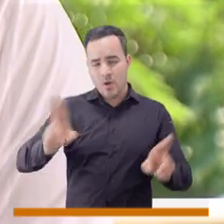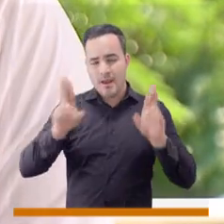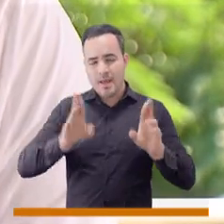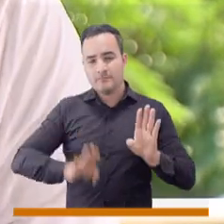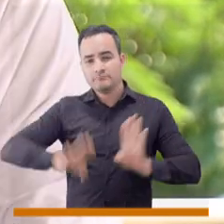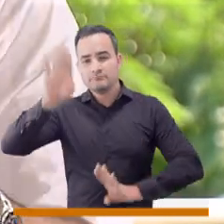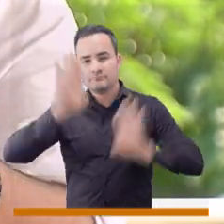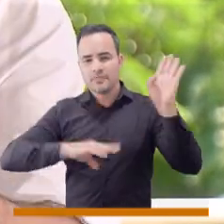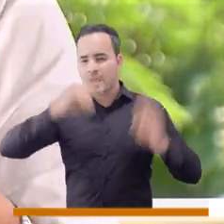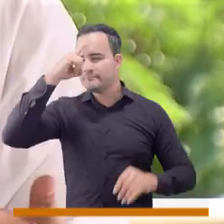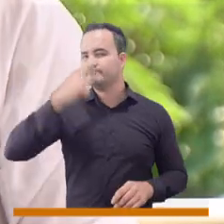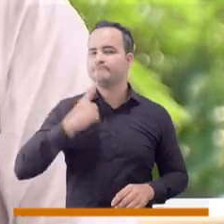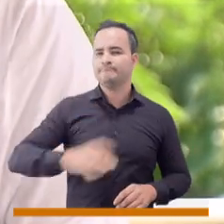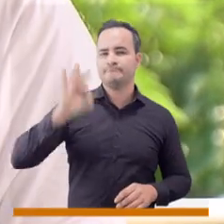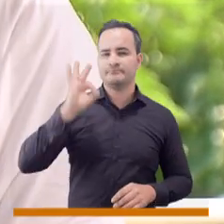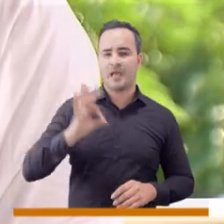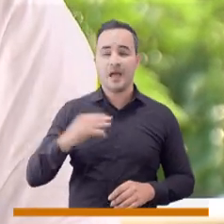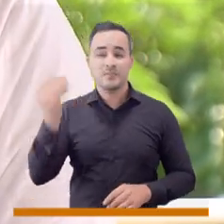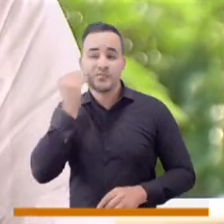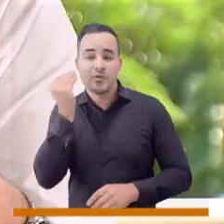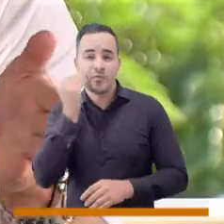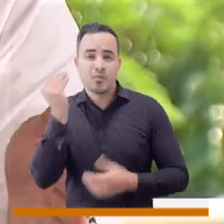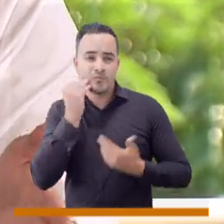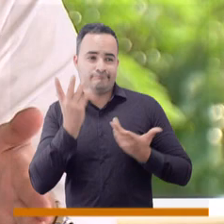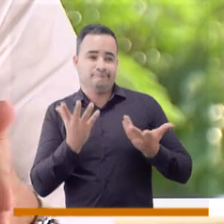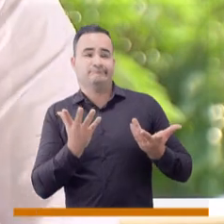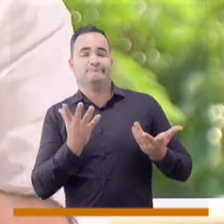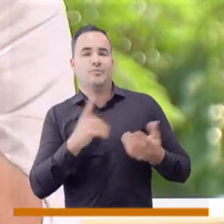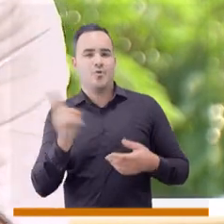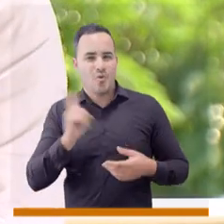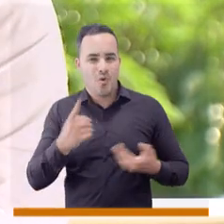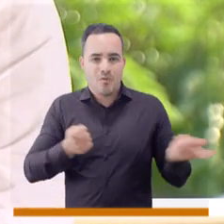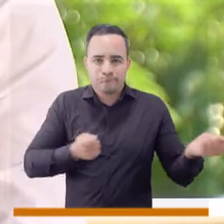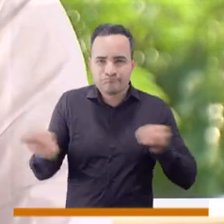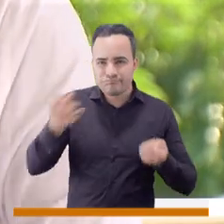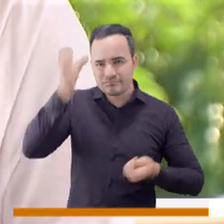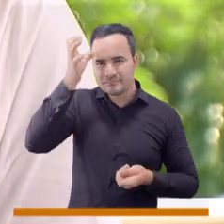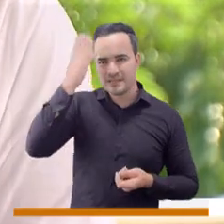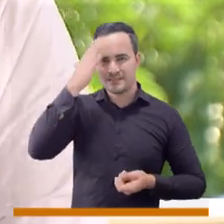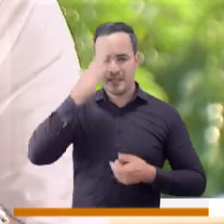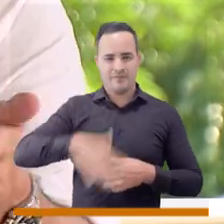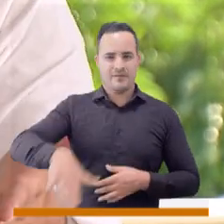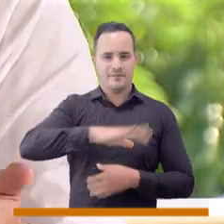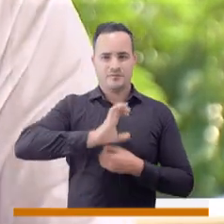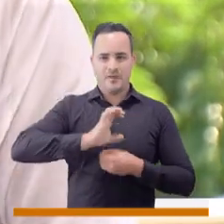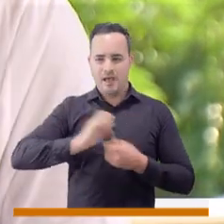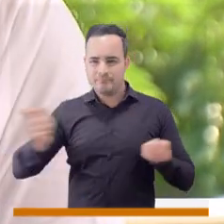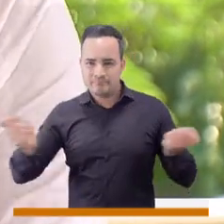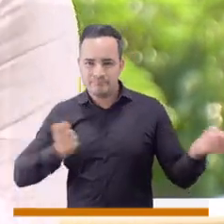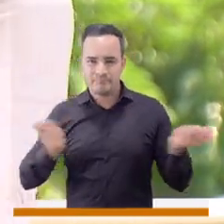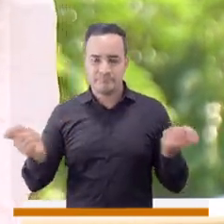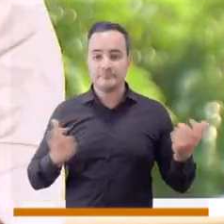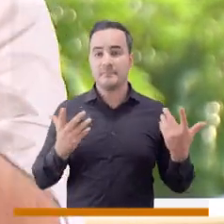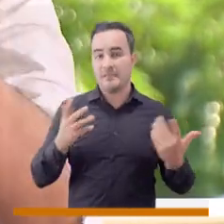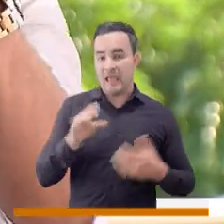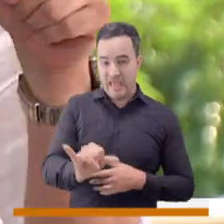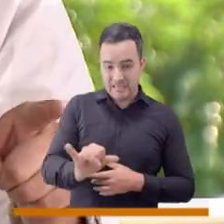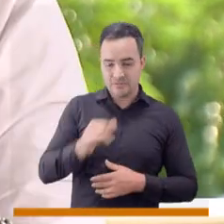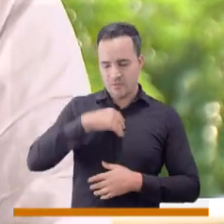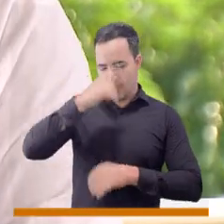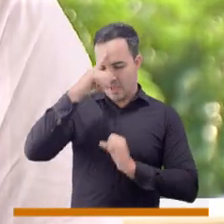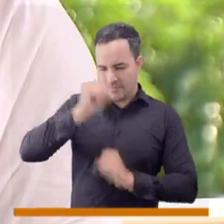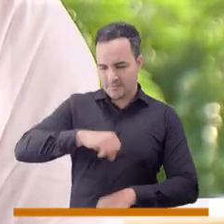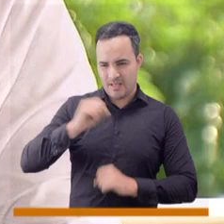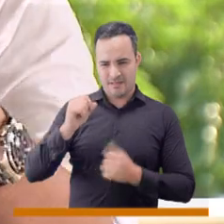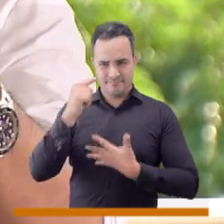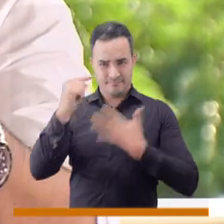como Medellín, escoger una persona idónea. No es que de picos, es que sepa administrar una ciudad, hacia allá tenemos que apuntar. Y esa integración